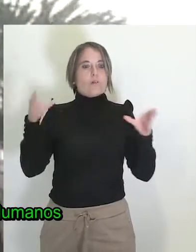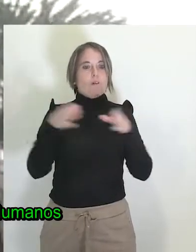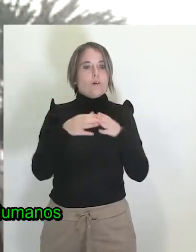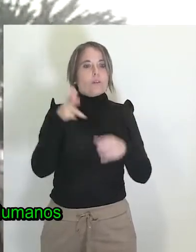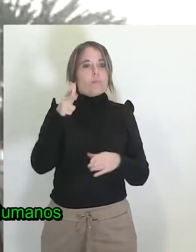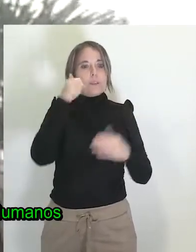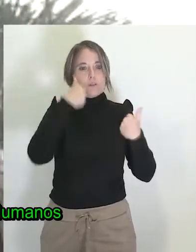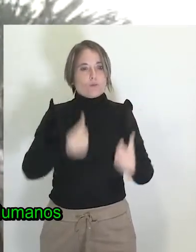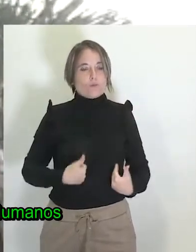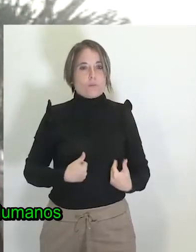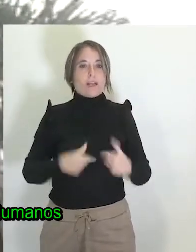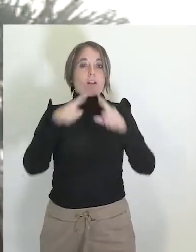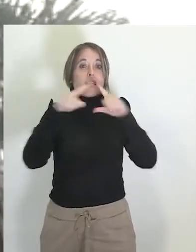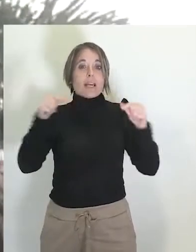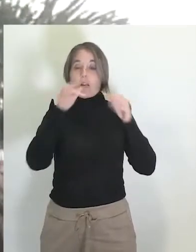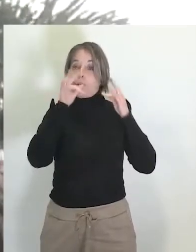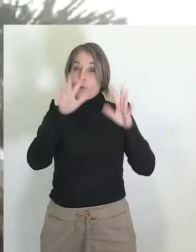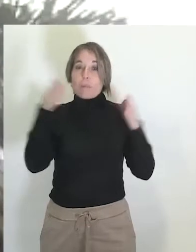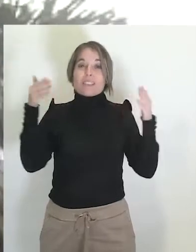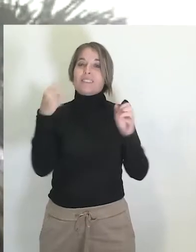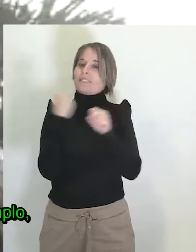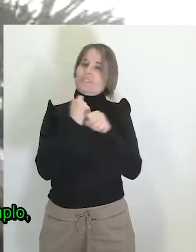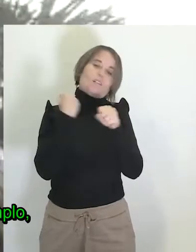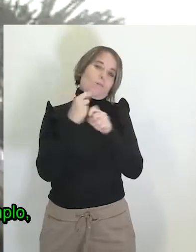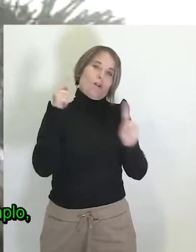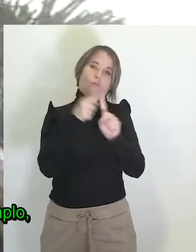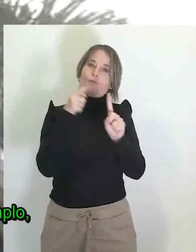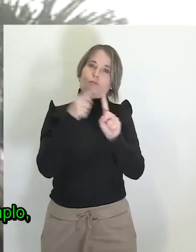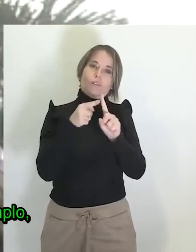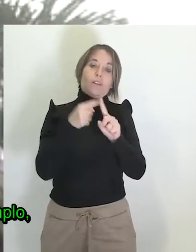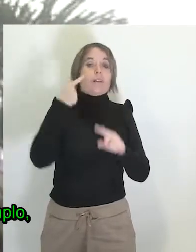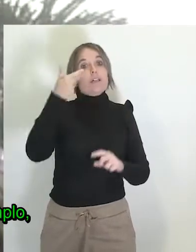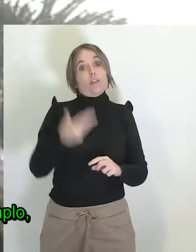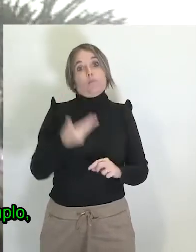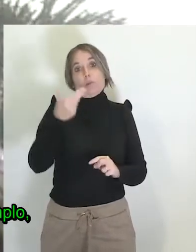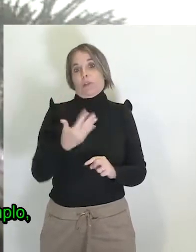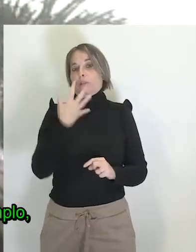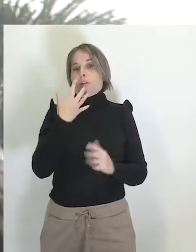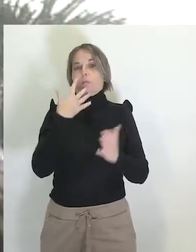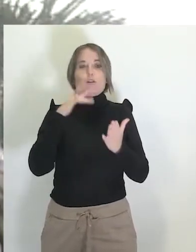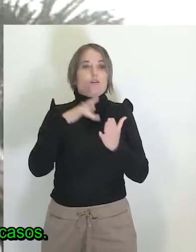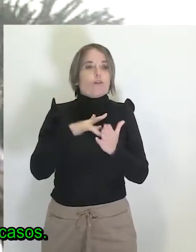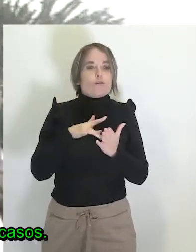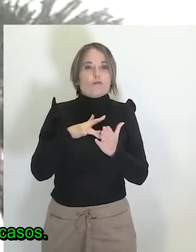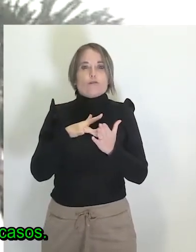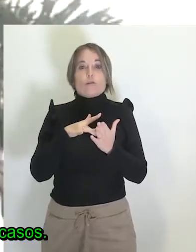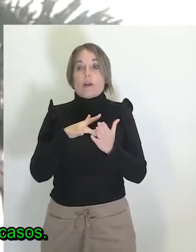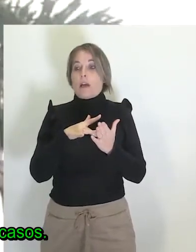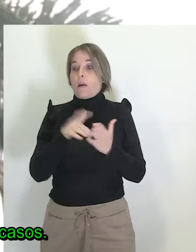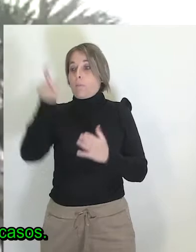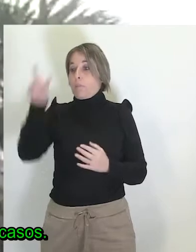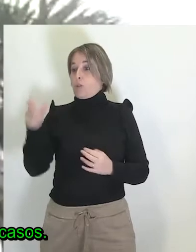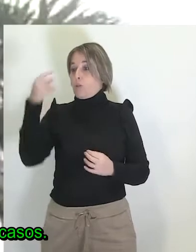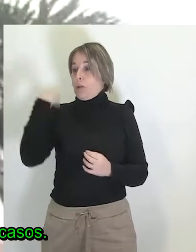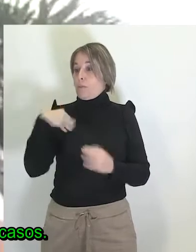Colectivo de Derechos Humanos Nicaragua Nunca Más, está trabajando en eso, y es muy importante, por ejemplo, cuando encontramos un mismo